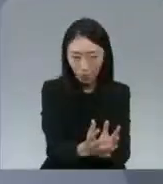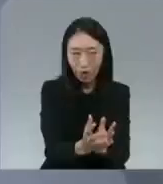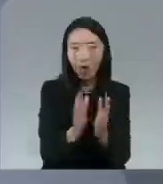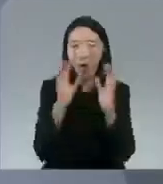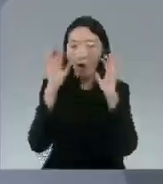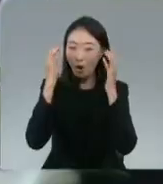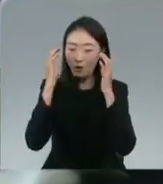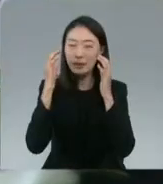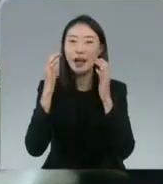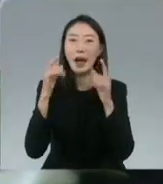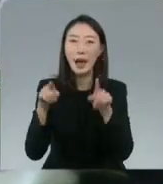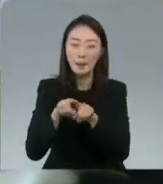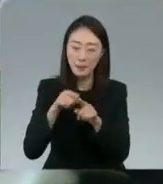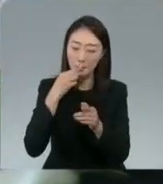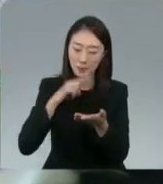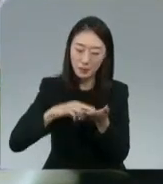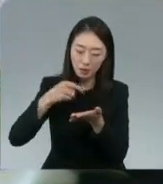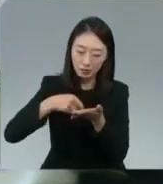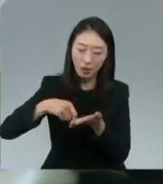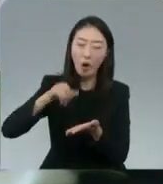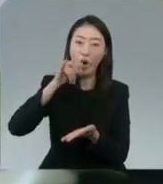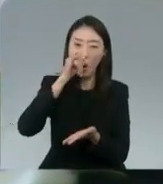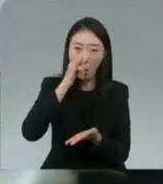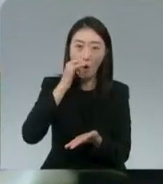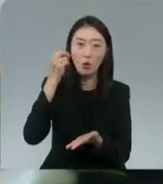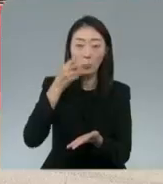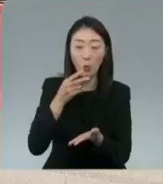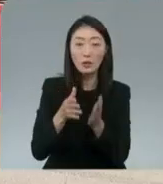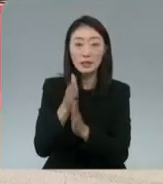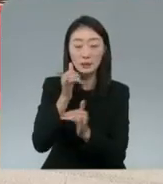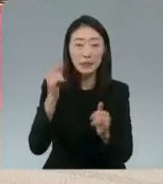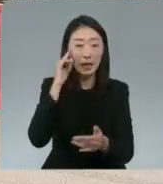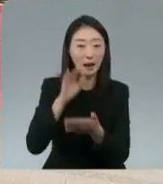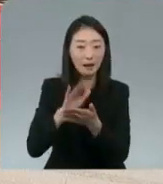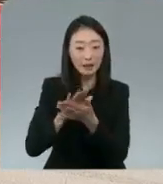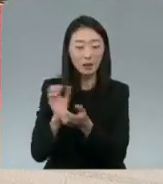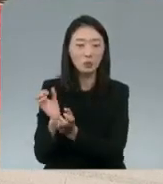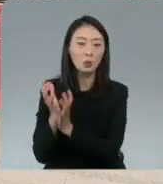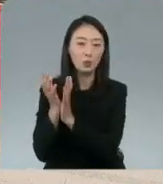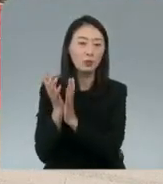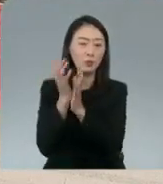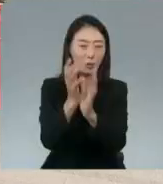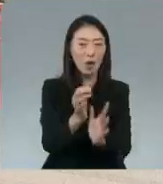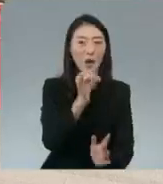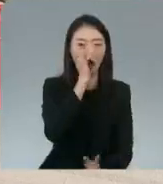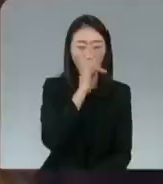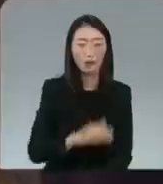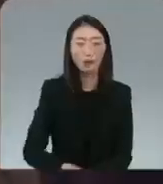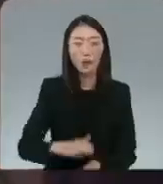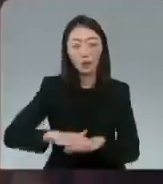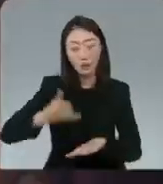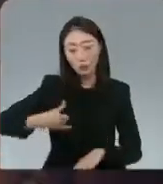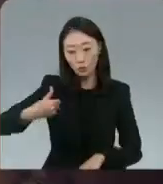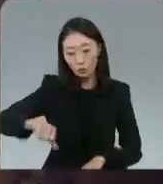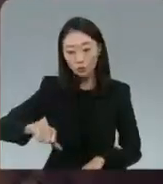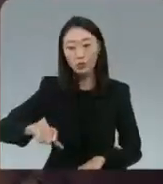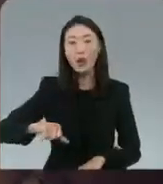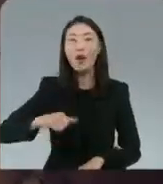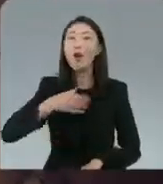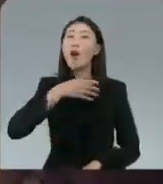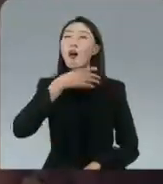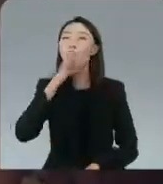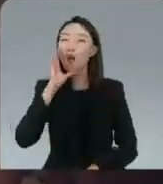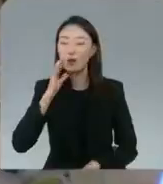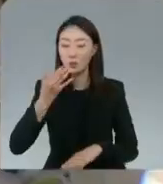tragedia de itevón las visitas de los ciudadanos surcoreanos continuaron durante todo el día niños jóvenes adultos y ancianos